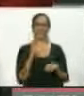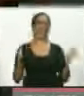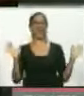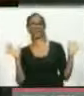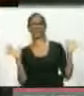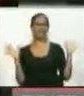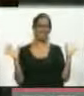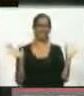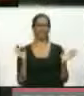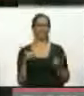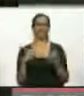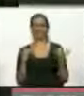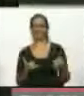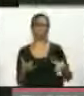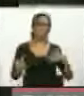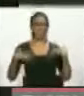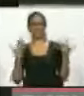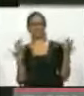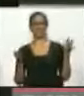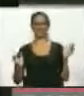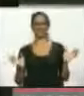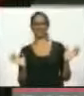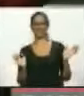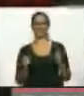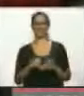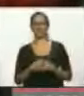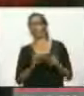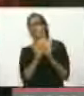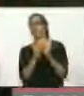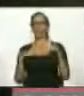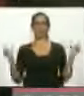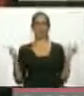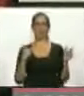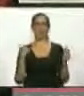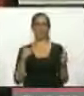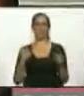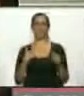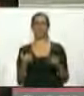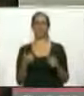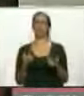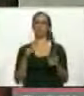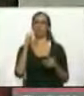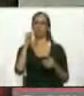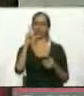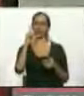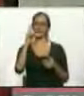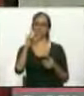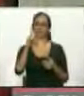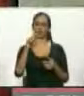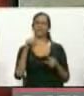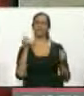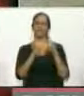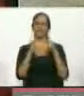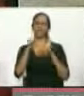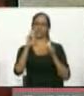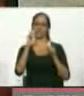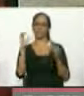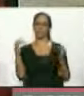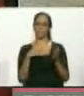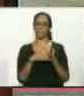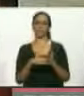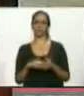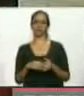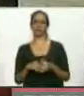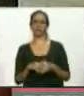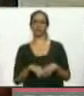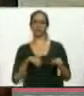ya estamos arrecho pues ya ni verón nos liberamos de cualquier tipo de cosa cuando un kilo de queso cuesta 300 mil bolívares es decir casi